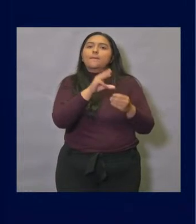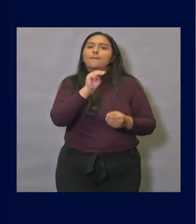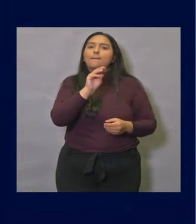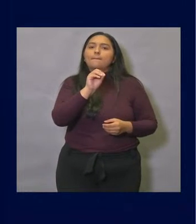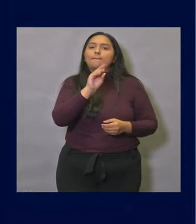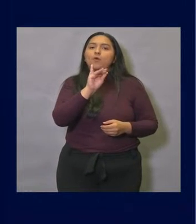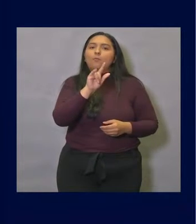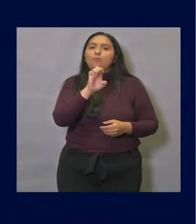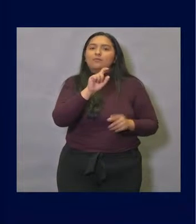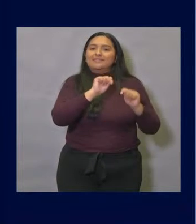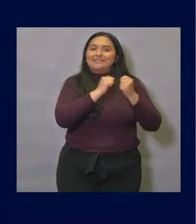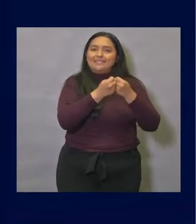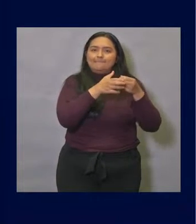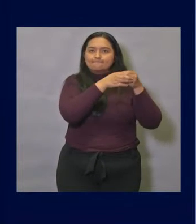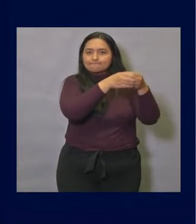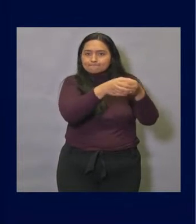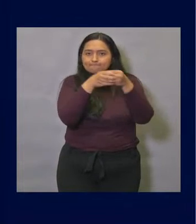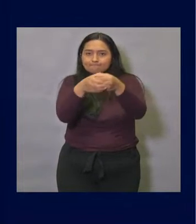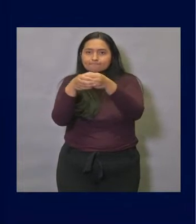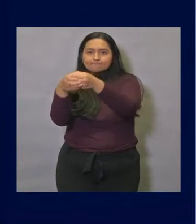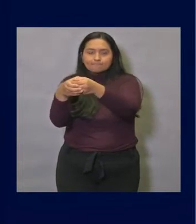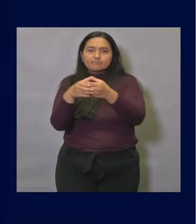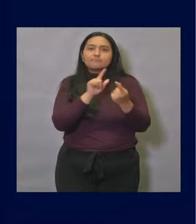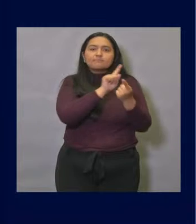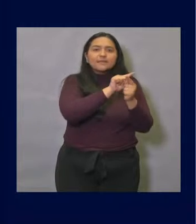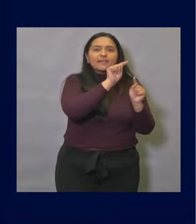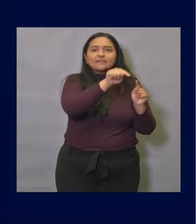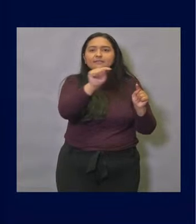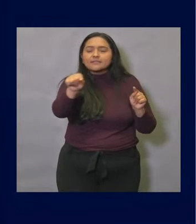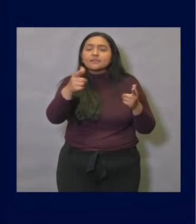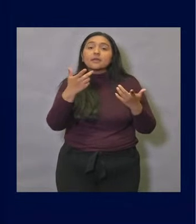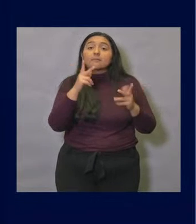vacunarse cerca de donde viven las personas que pueden tener una